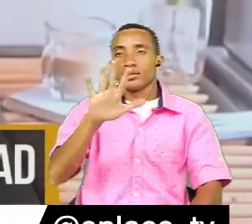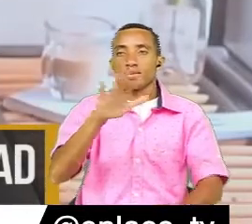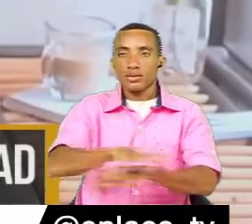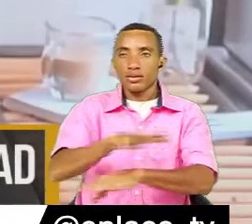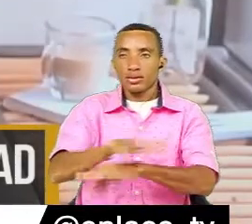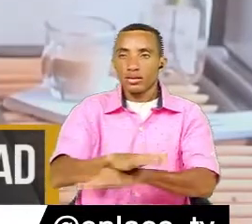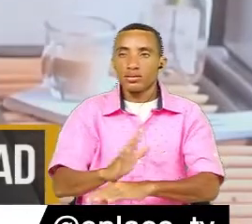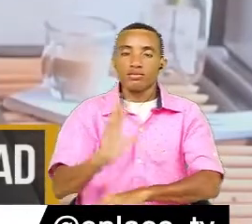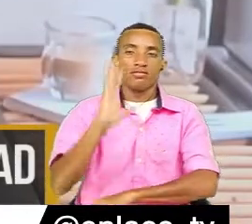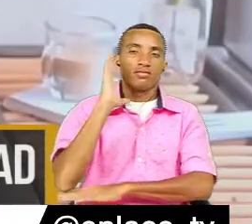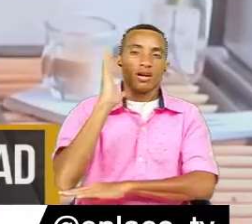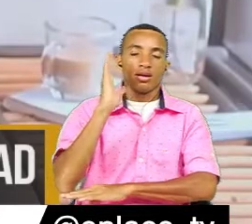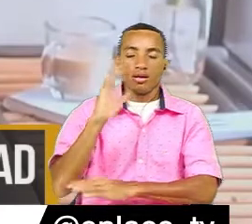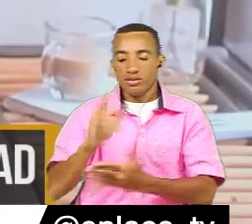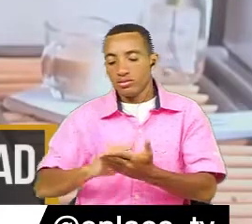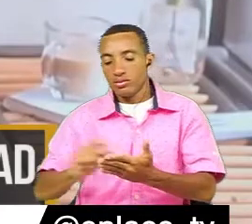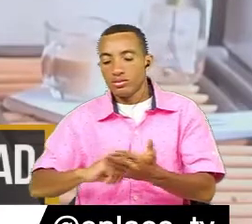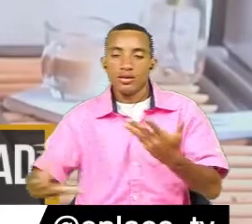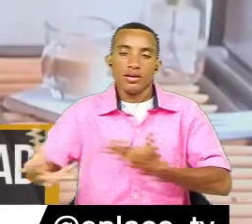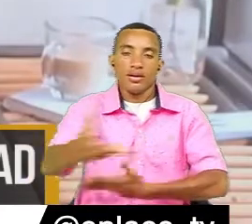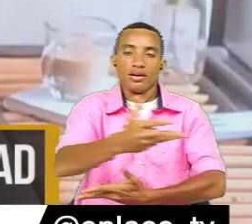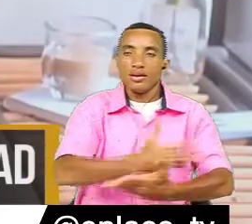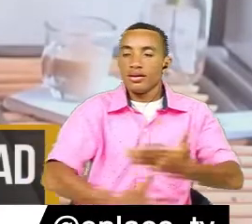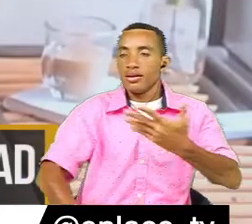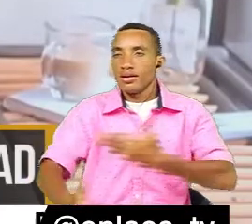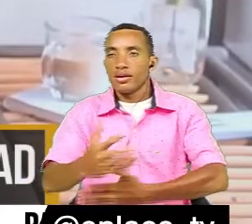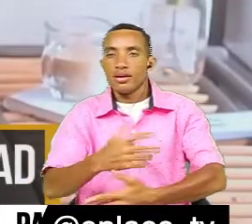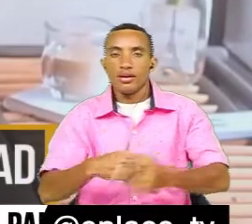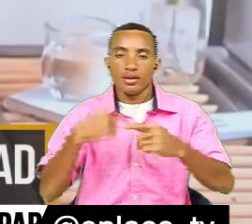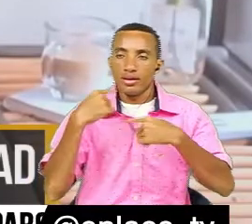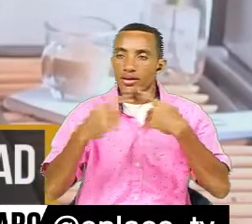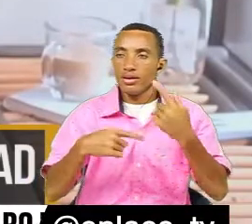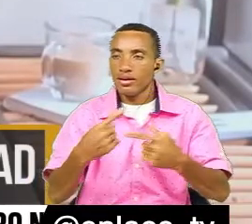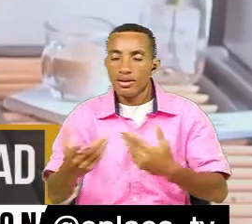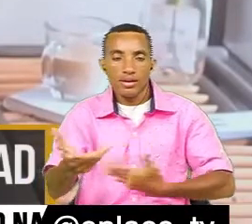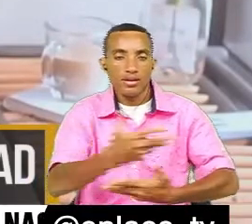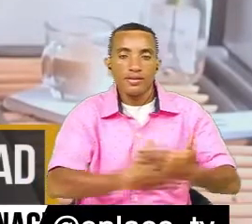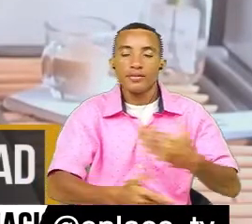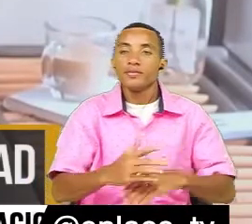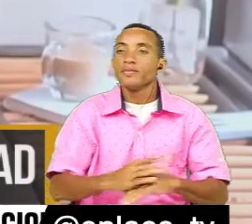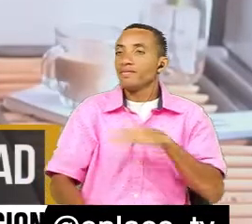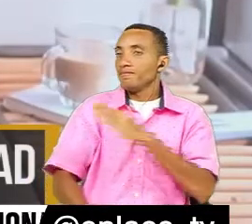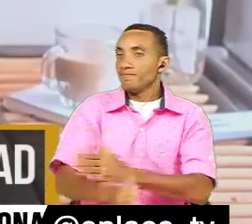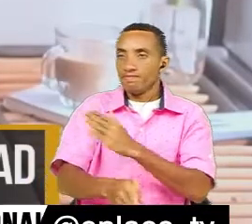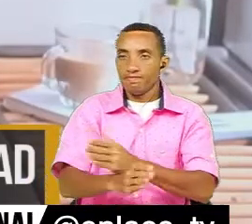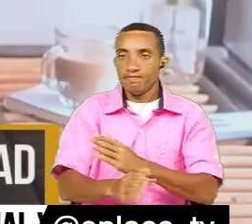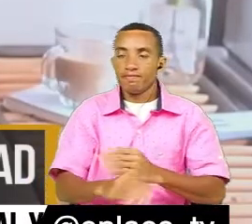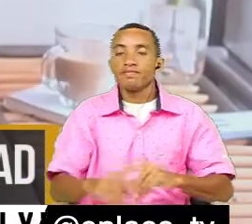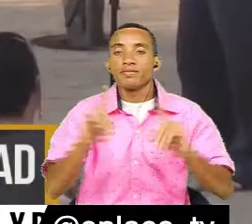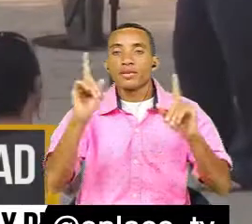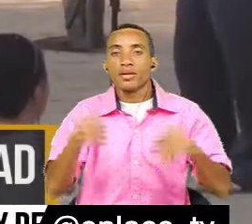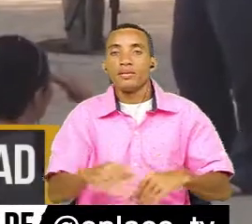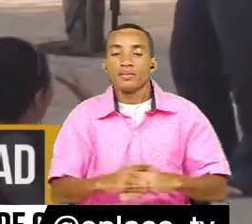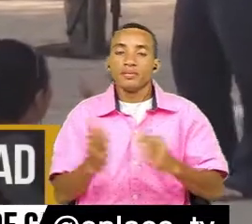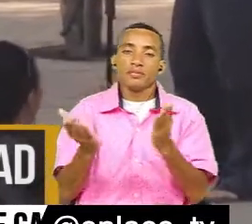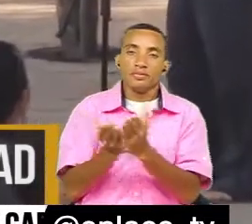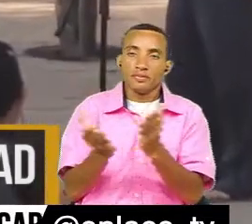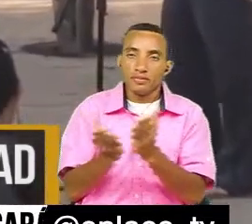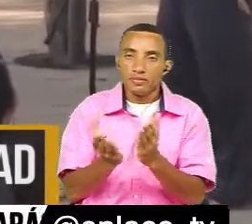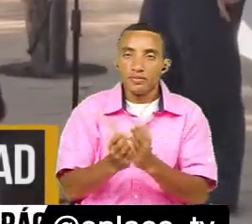lo mejor de la literatura y se compartirán experiencias en los libros. Mientras tanto, continuarán los espacios públicos, académicos y lúdicos